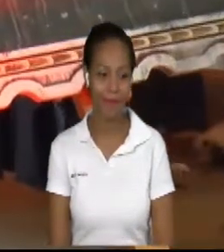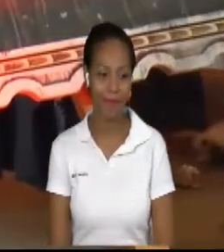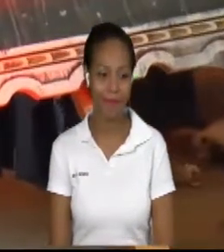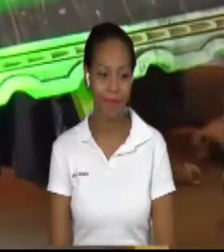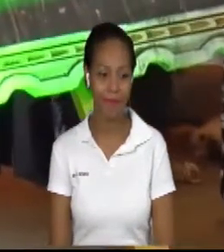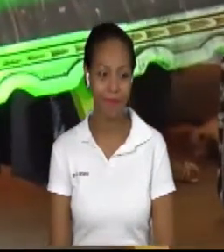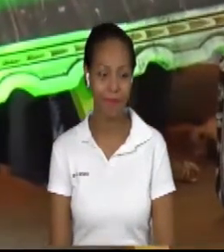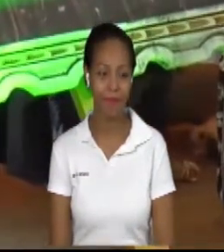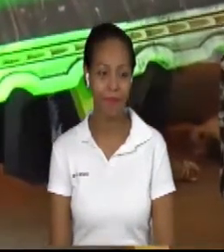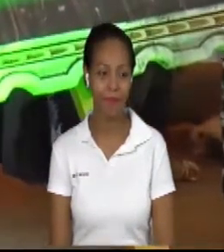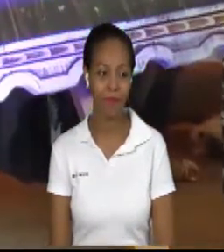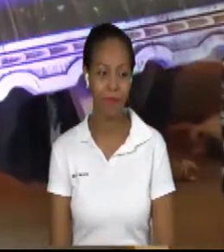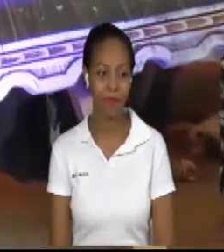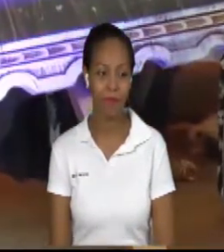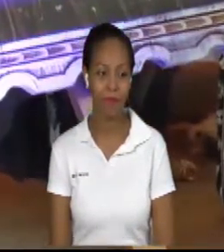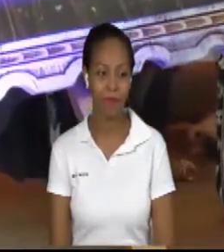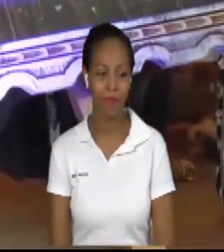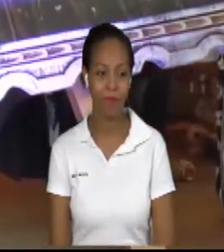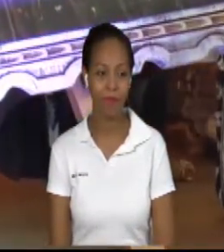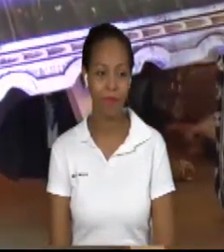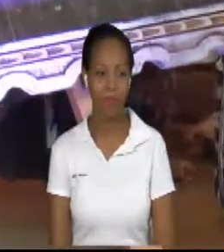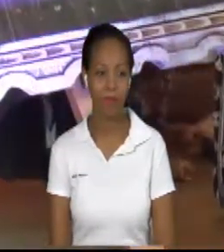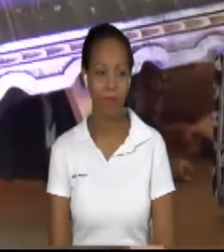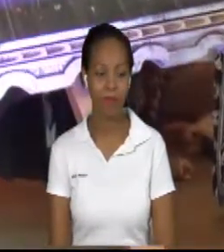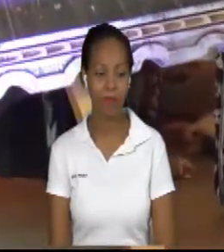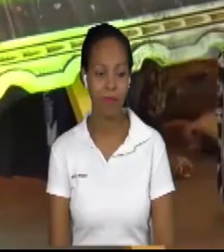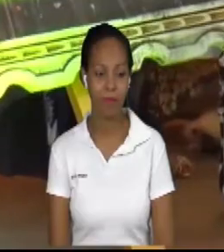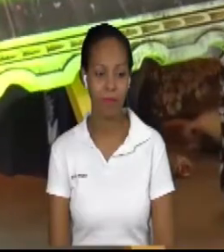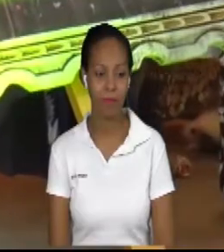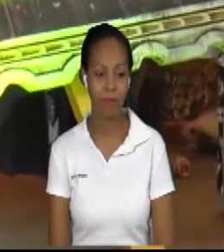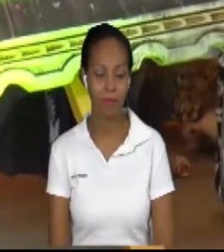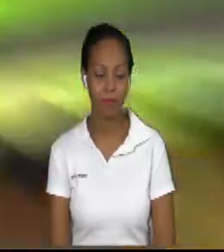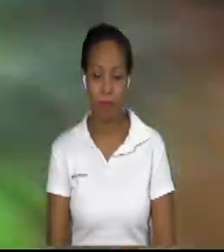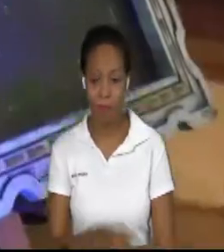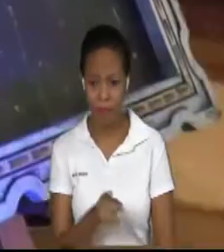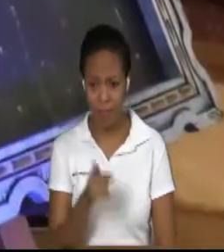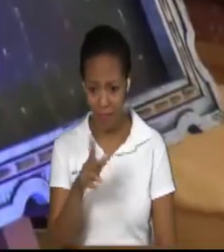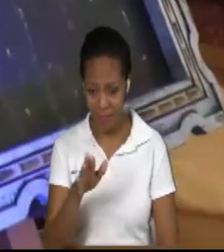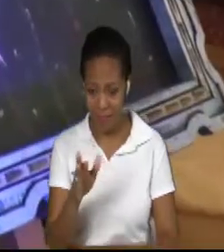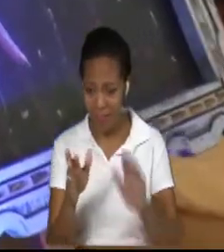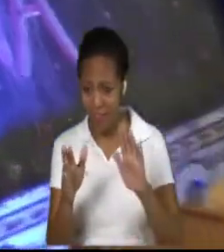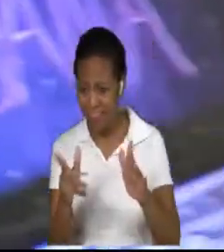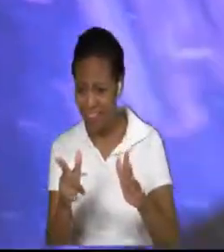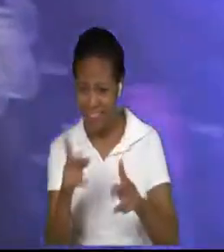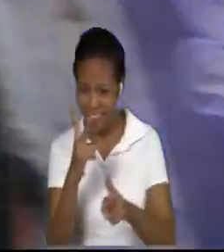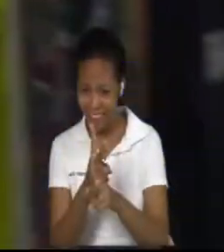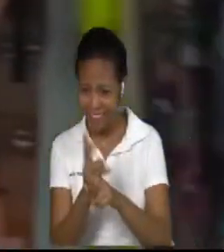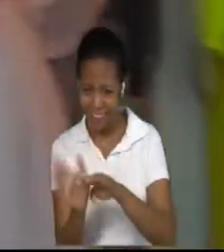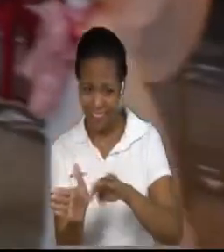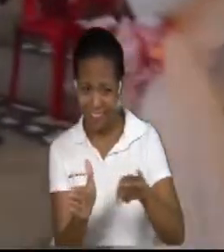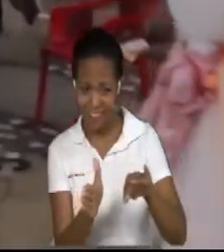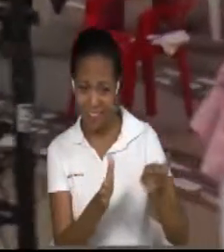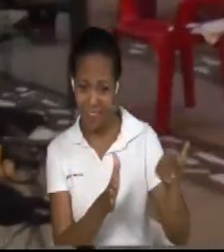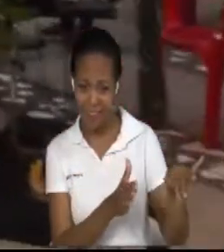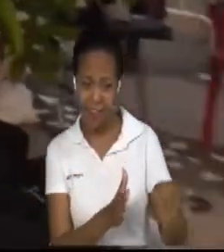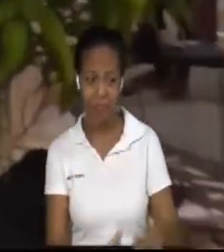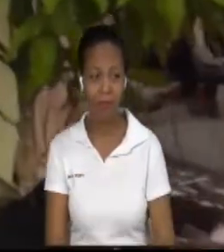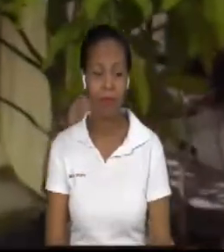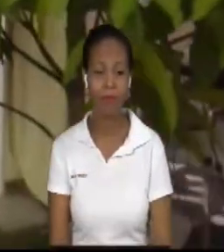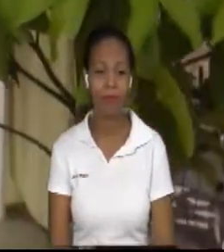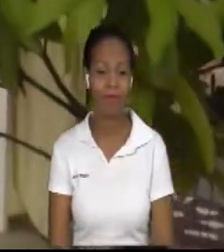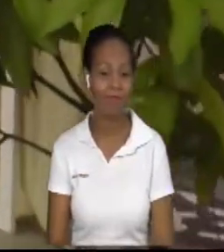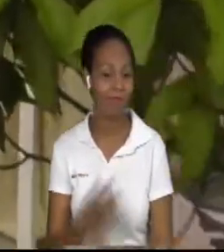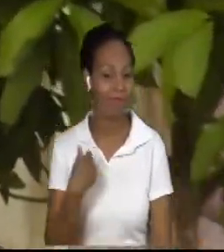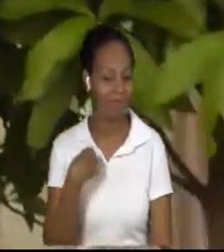favorito, favorito, baby. Déjame sobrepasar tus zonas de peligro. Te pido un beso, ve, dámelo. Yo sé que estás pensándolo.